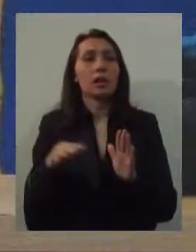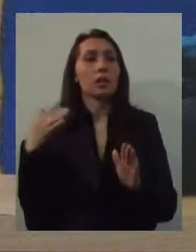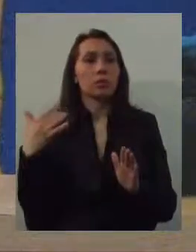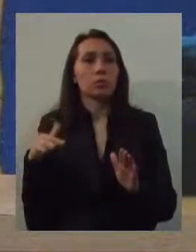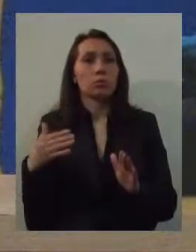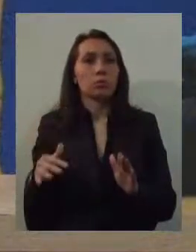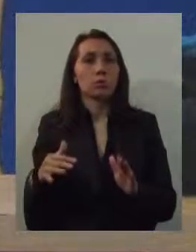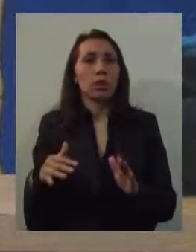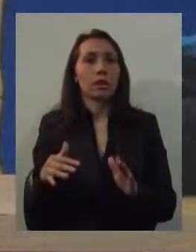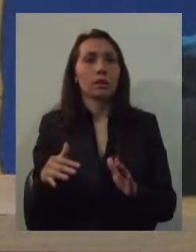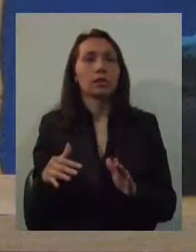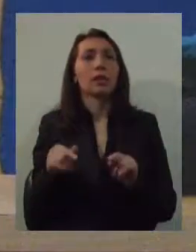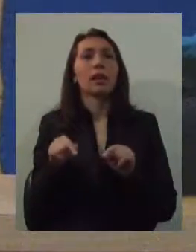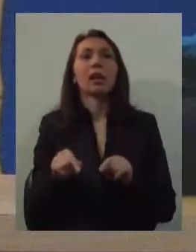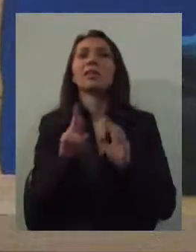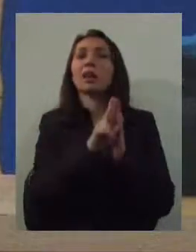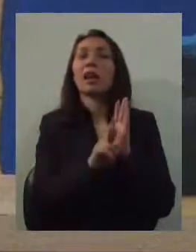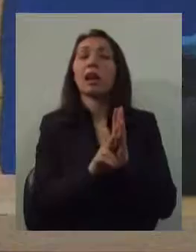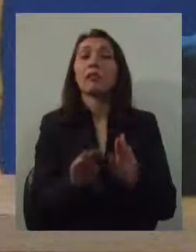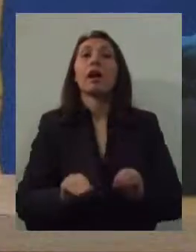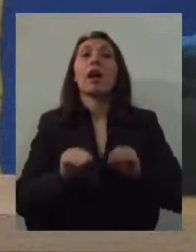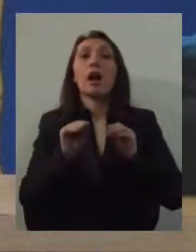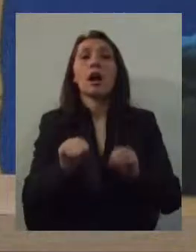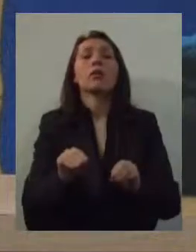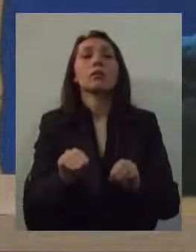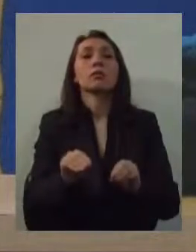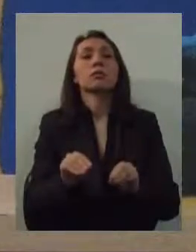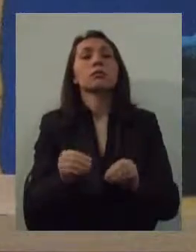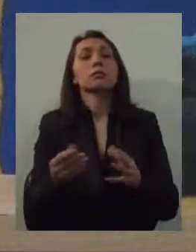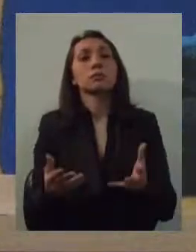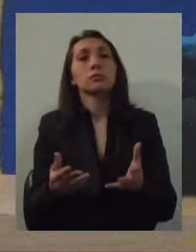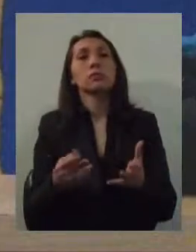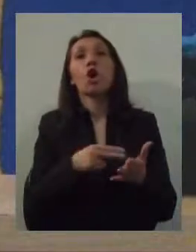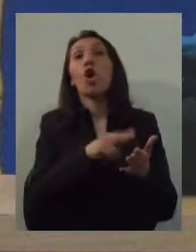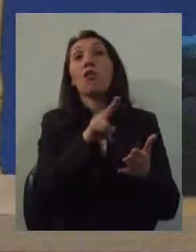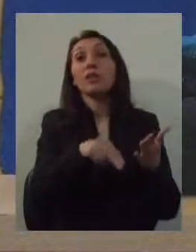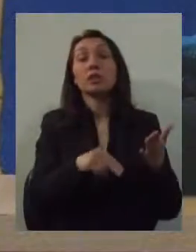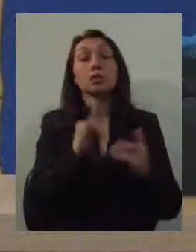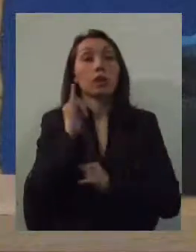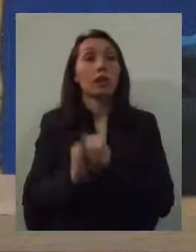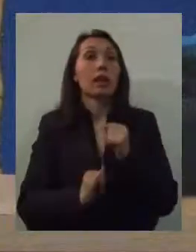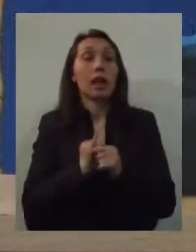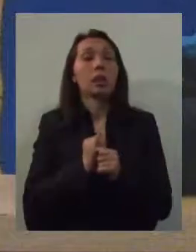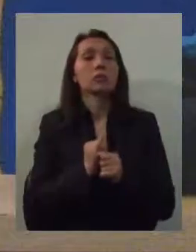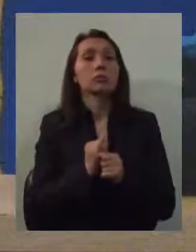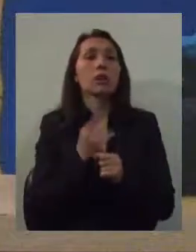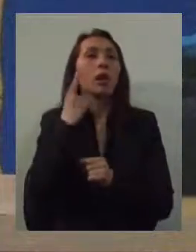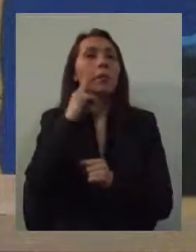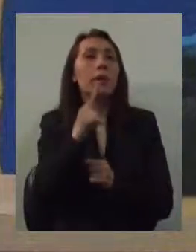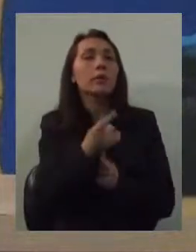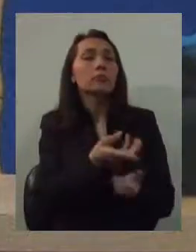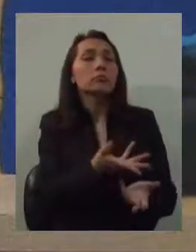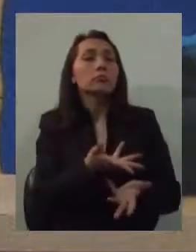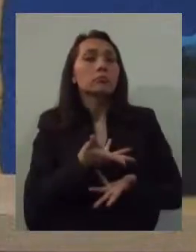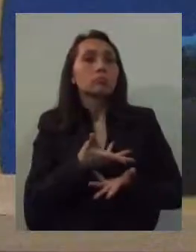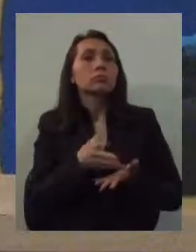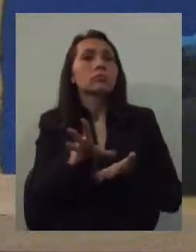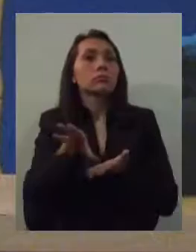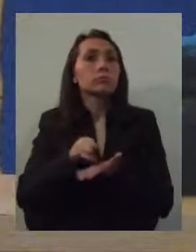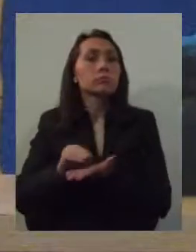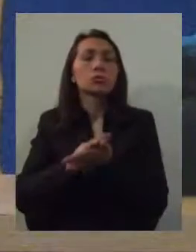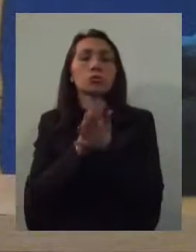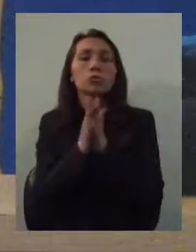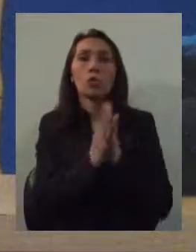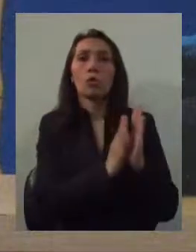fundamentales. Estas reglas se van a aplicar, obviamente, en defecto de convenciones internacionales, pero que inspiran a todo el